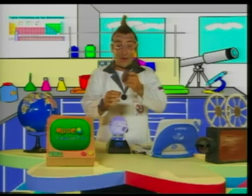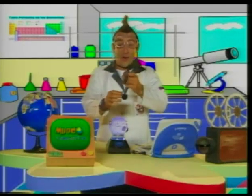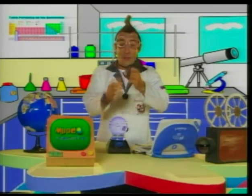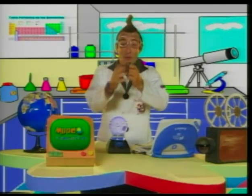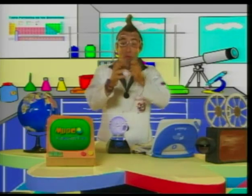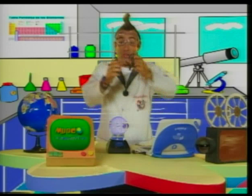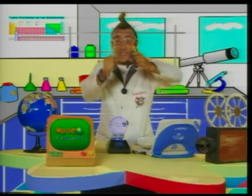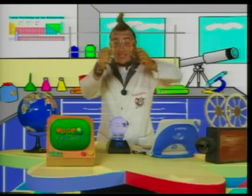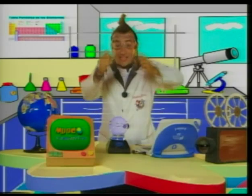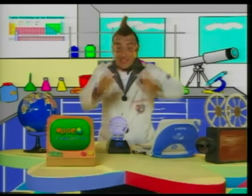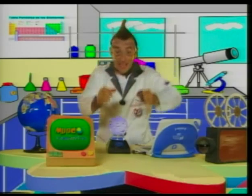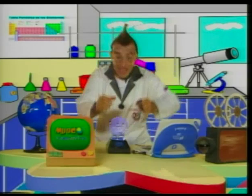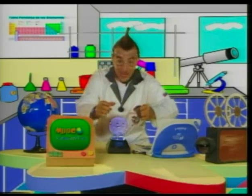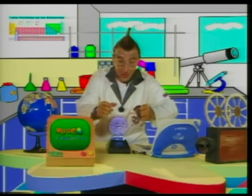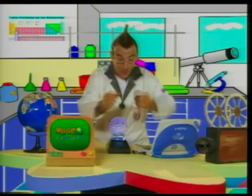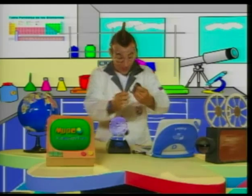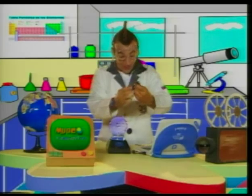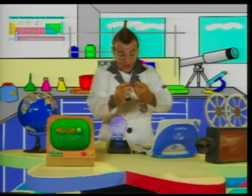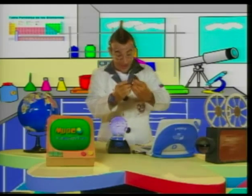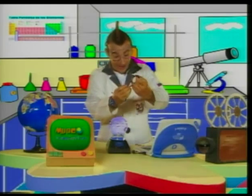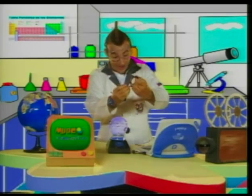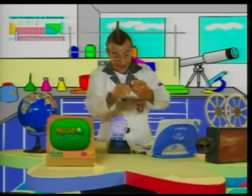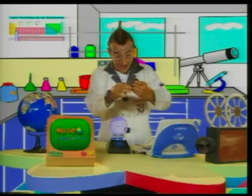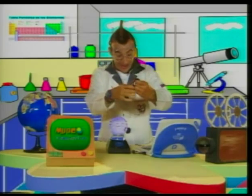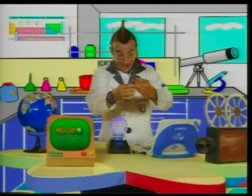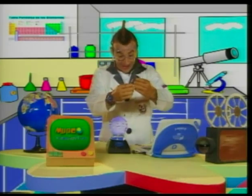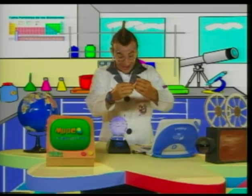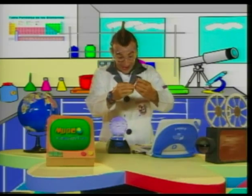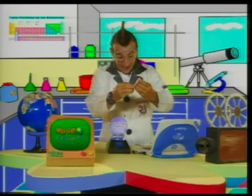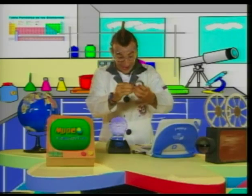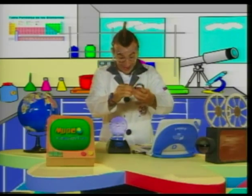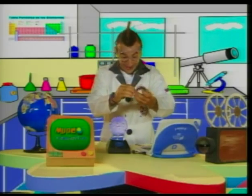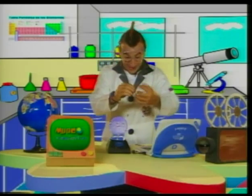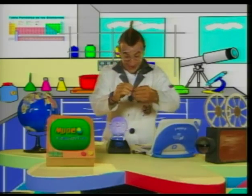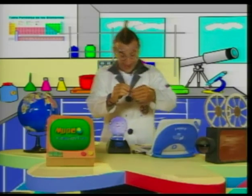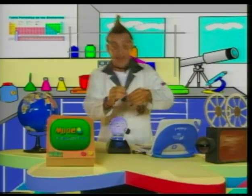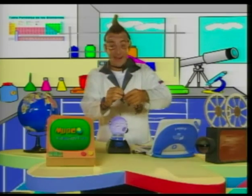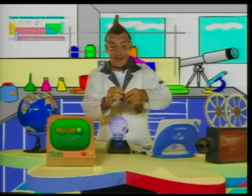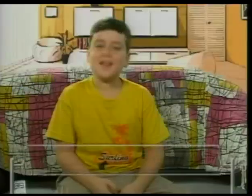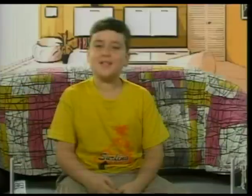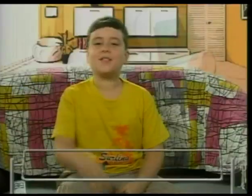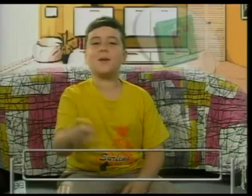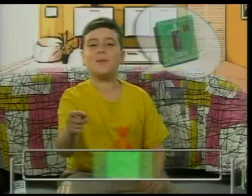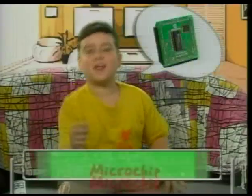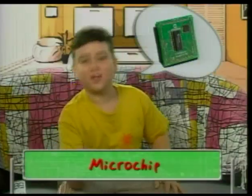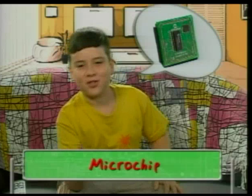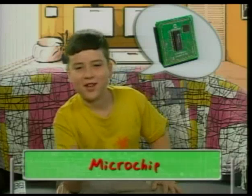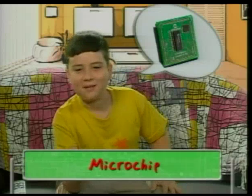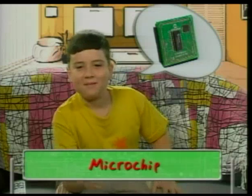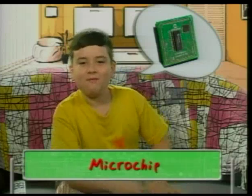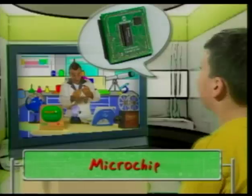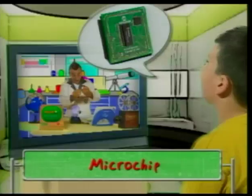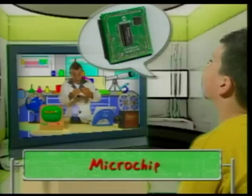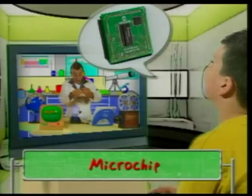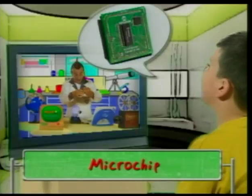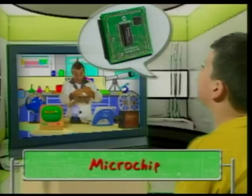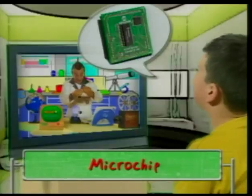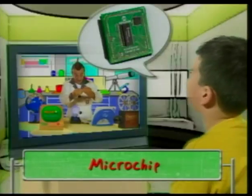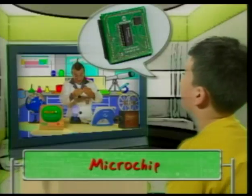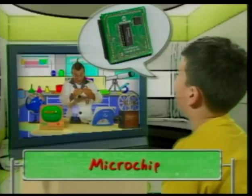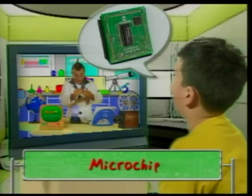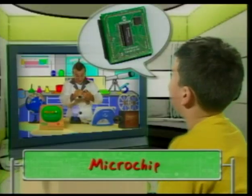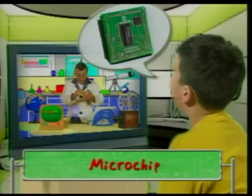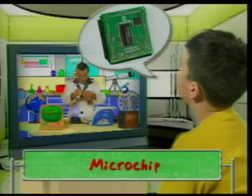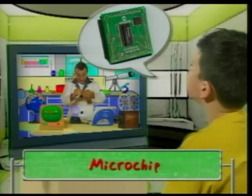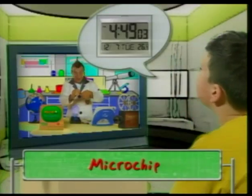¡Claro, claro! ¡Muchas gracias, Danielito! Actualízate, papá Upa. Ya existe el microchip. Desde que se